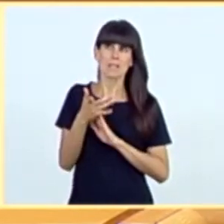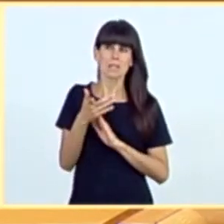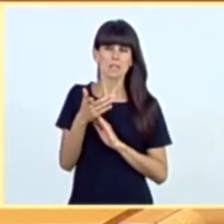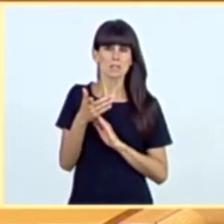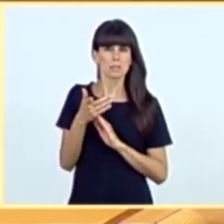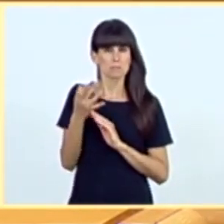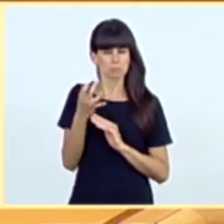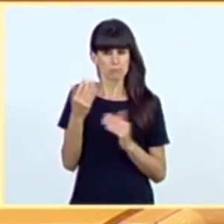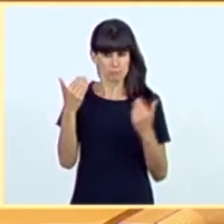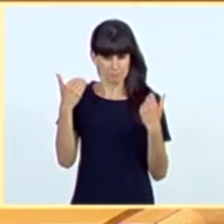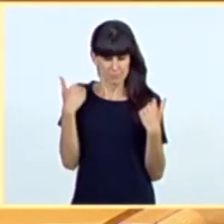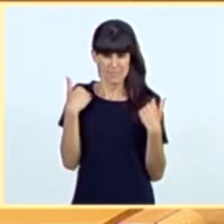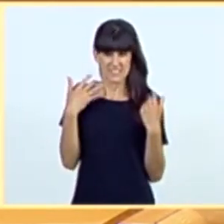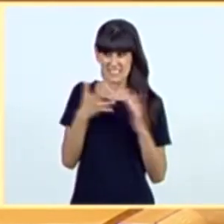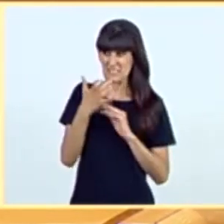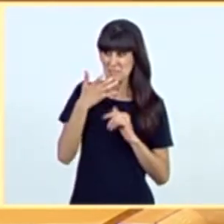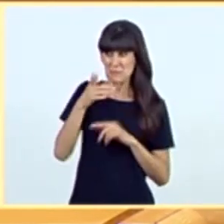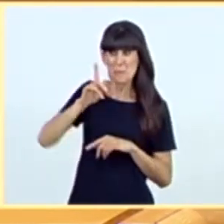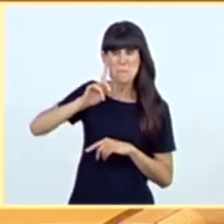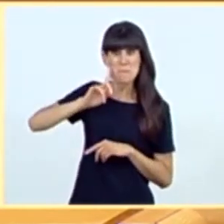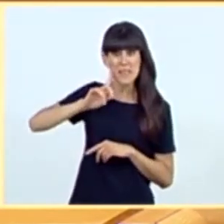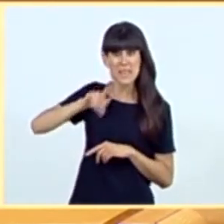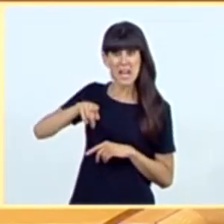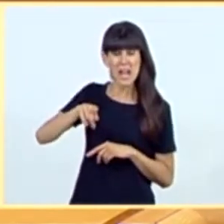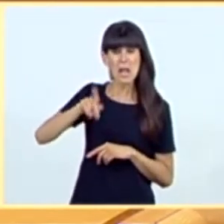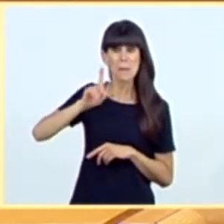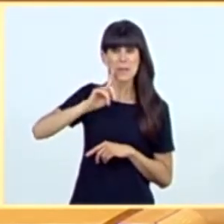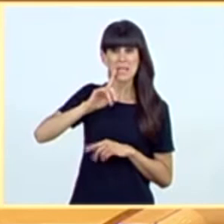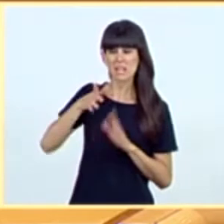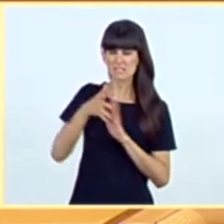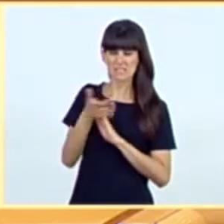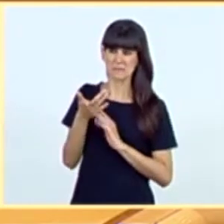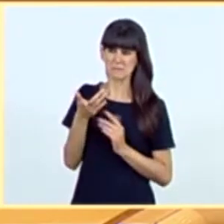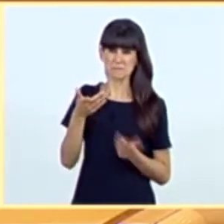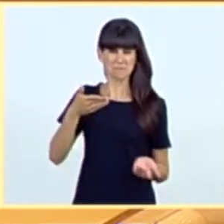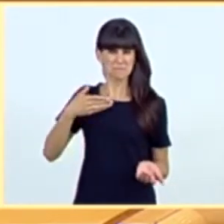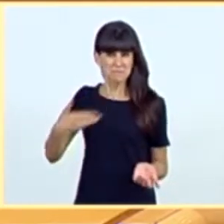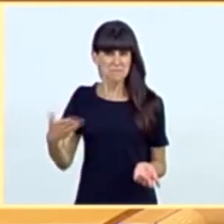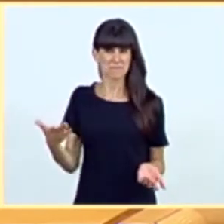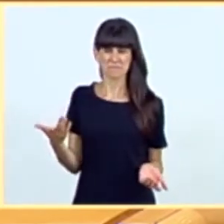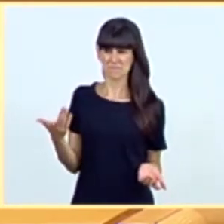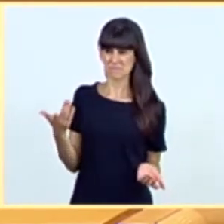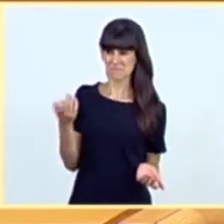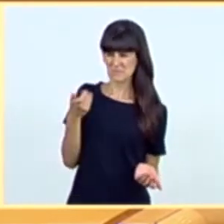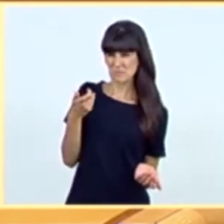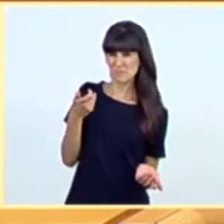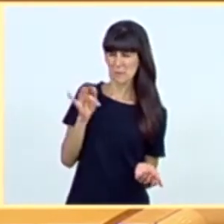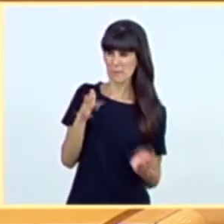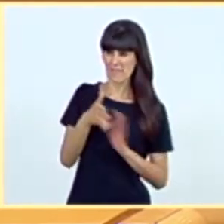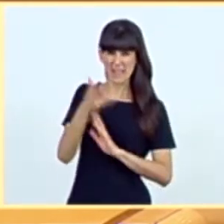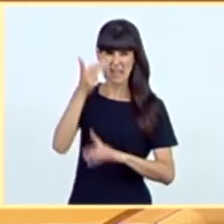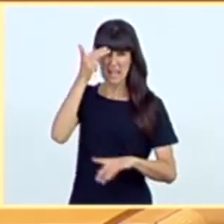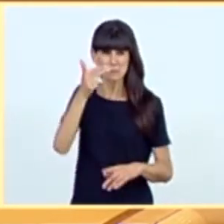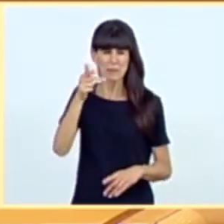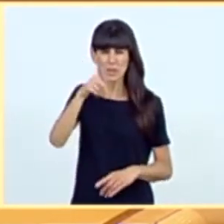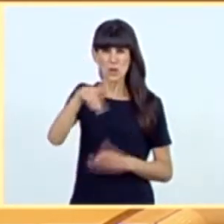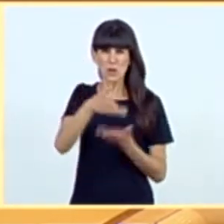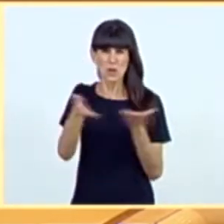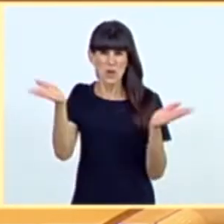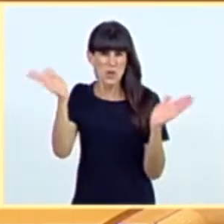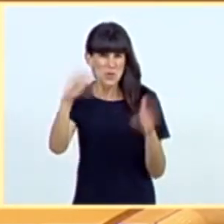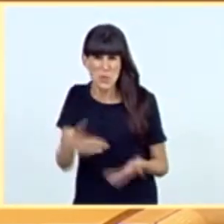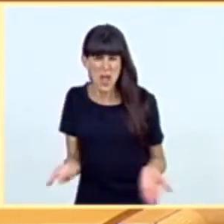escandalizarnos cuando la mentira es tan burda, tan miserable y falta el respeto de una manera tan